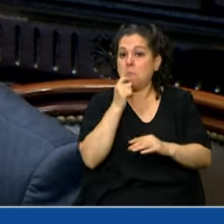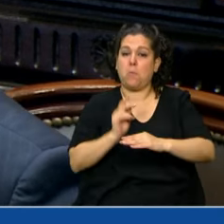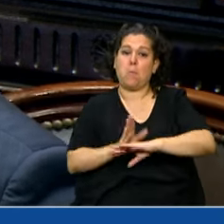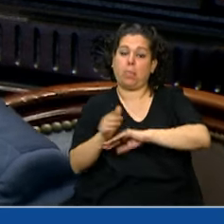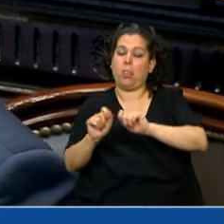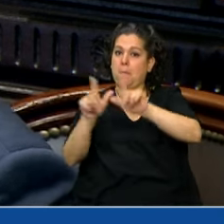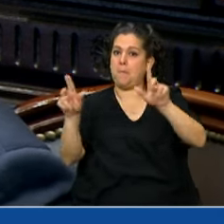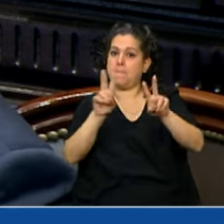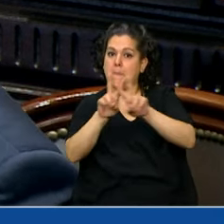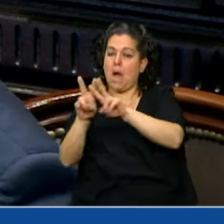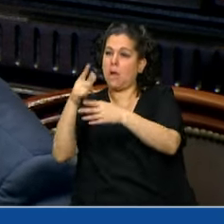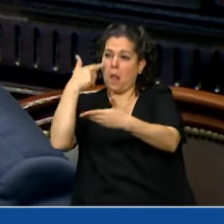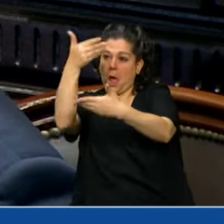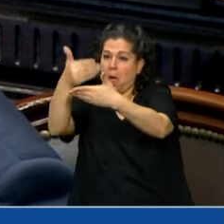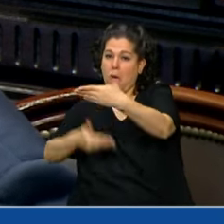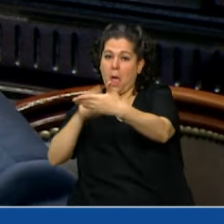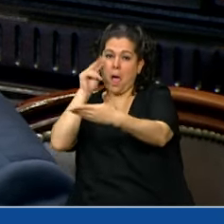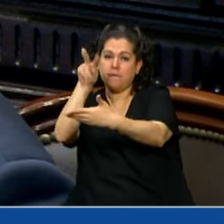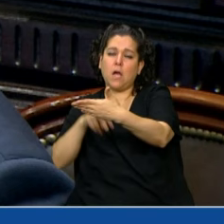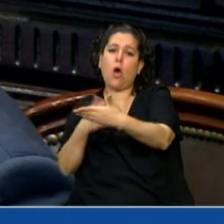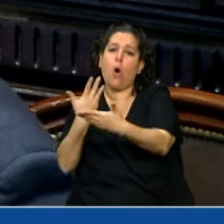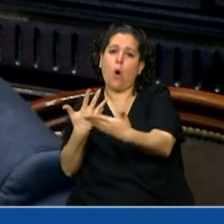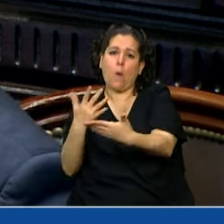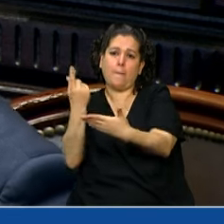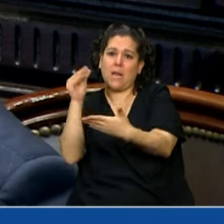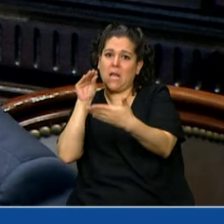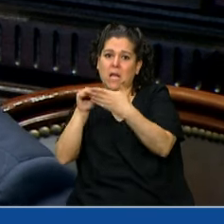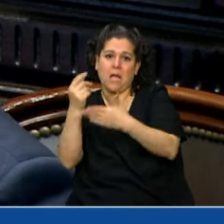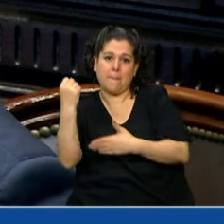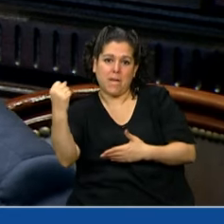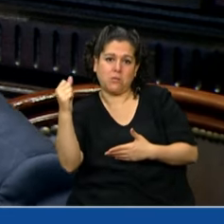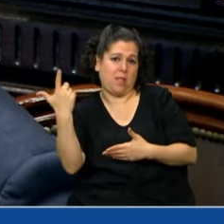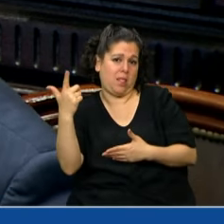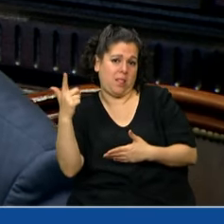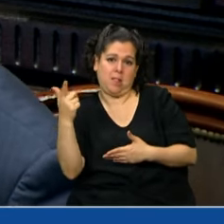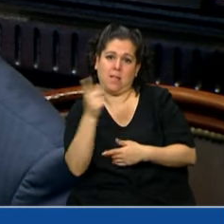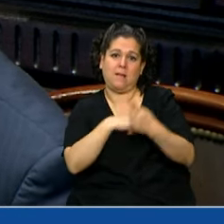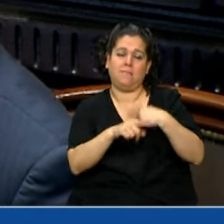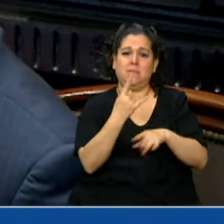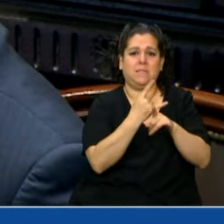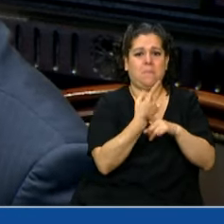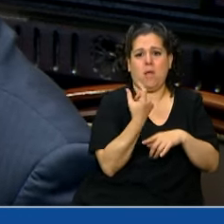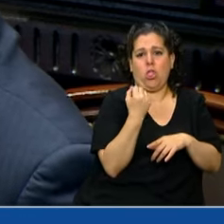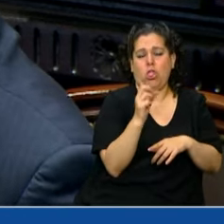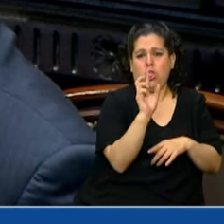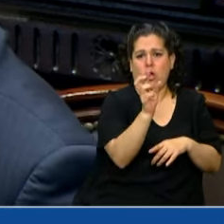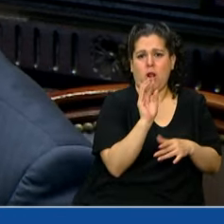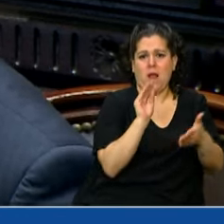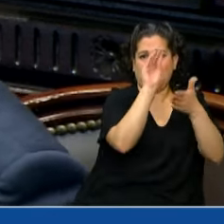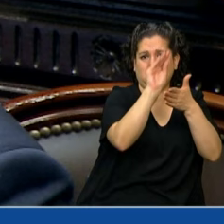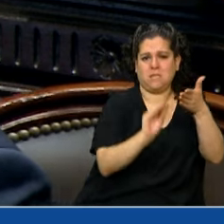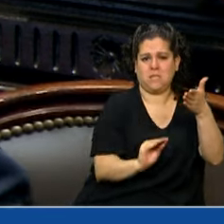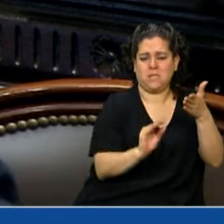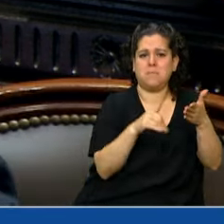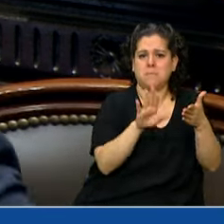sitio donde cabe se encuentra ciertamente en pesos prácticamente nada los propietarios buscan mantener el valor contante en dólares eh Y